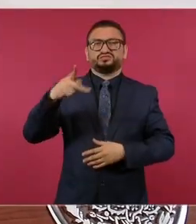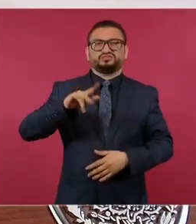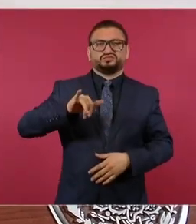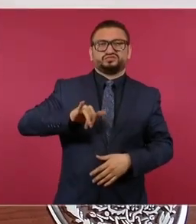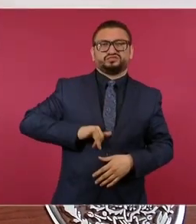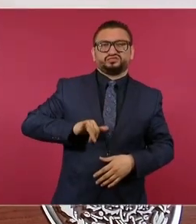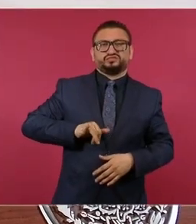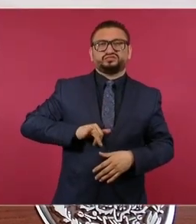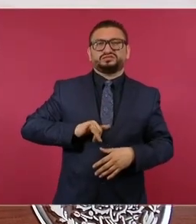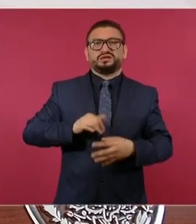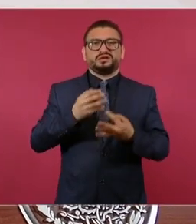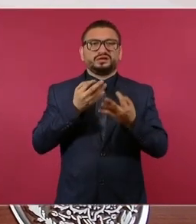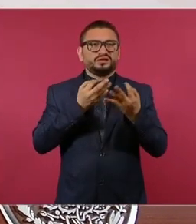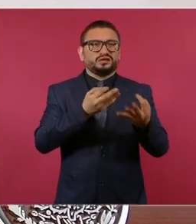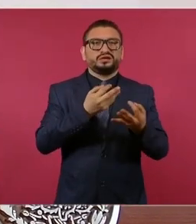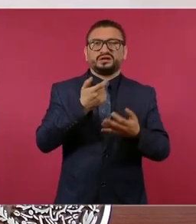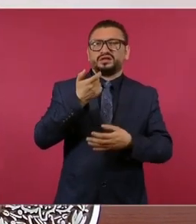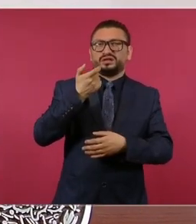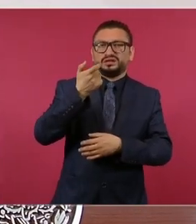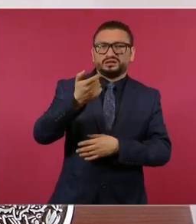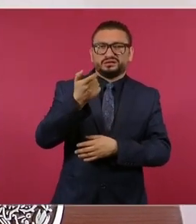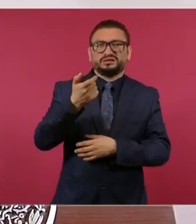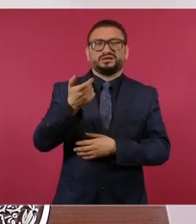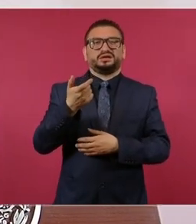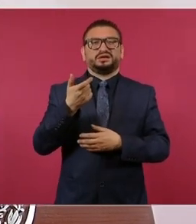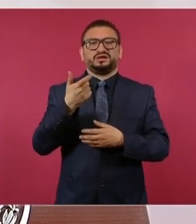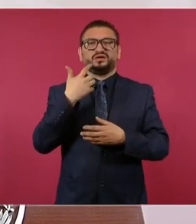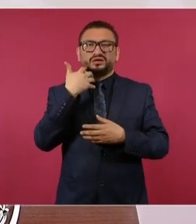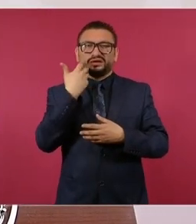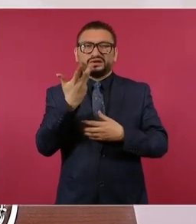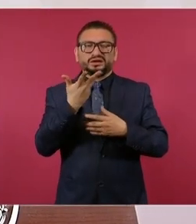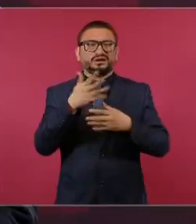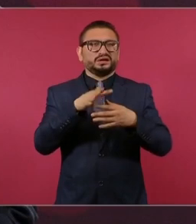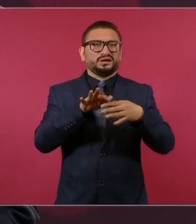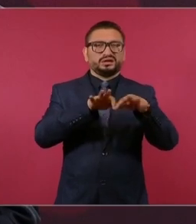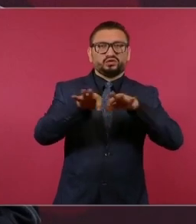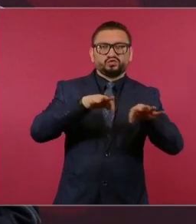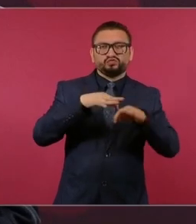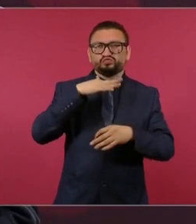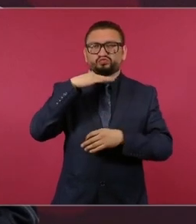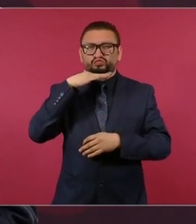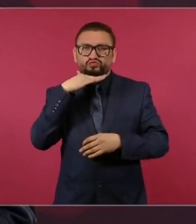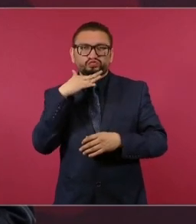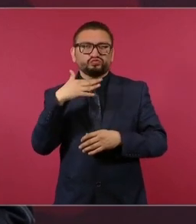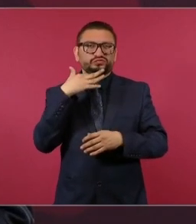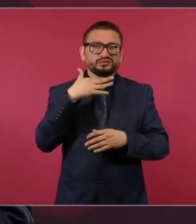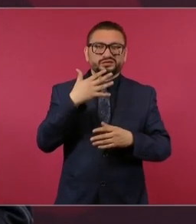intereses, con dinero, con hacer trabajo sucio.